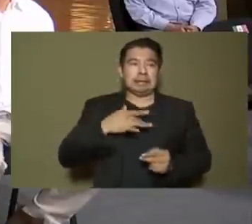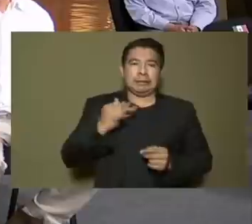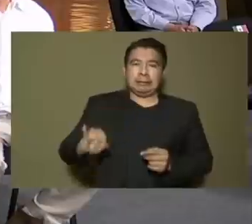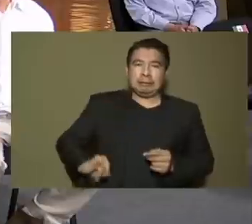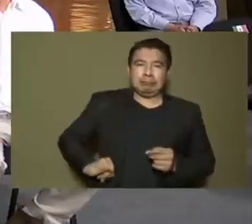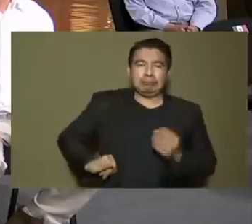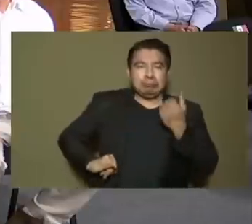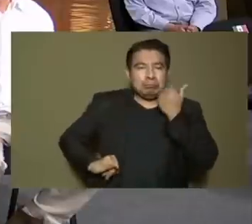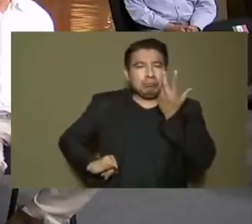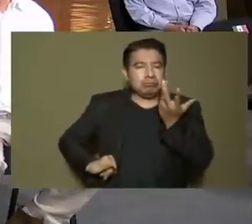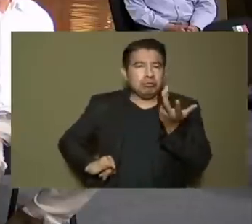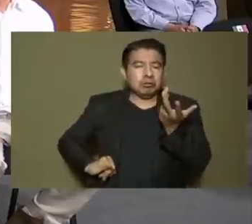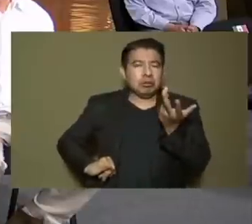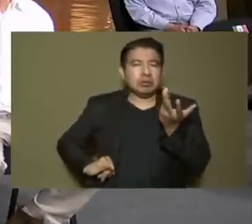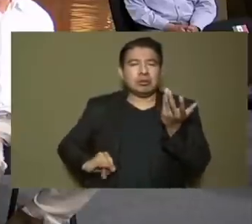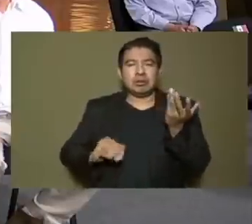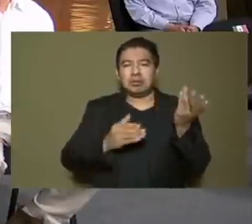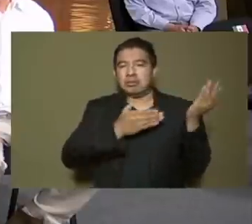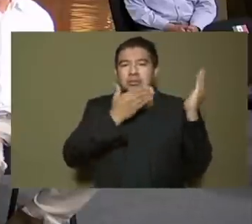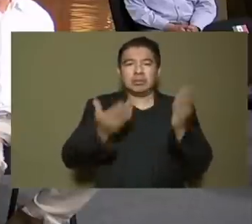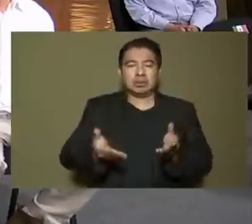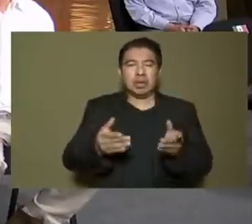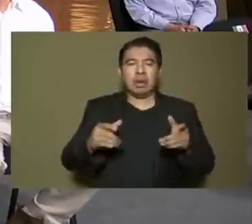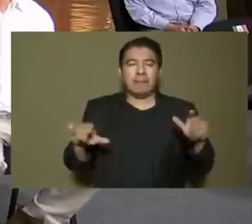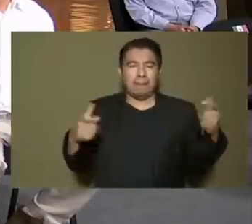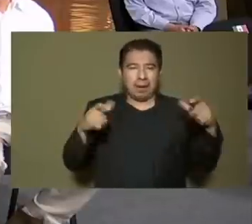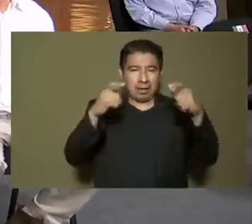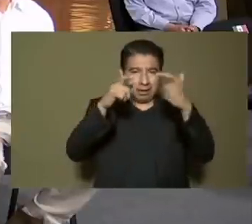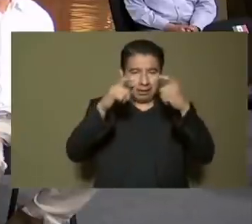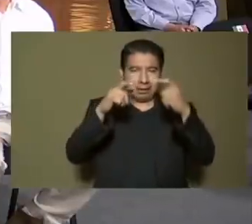especial por Palenque.